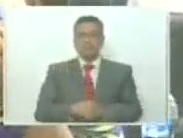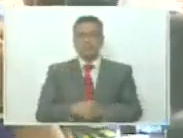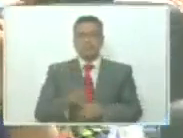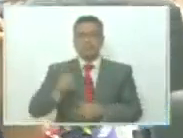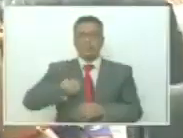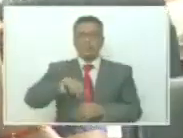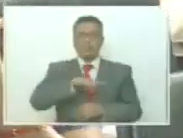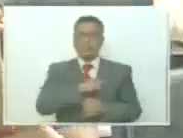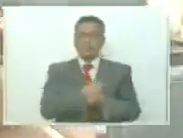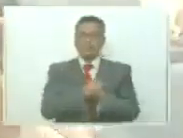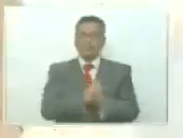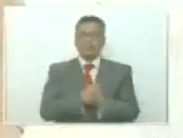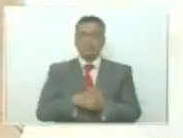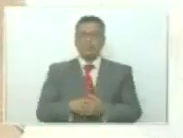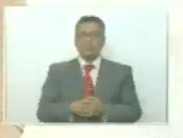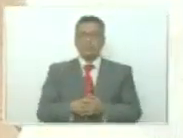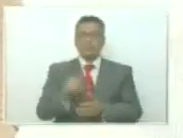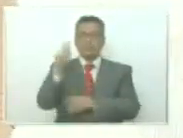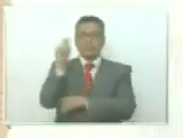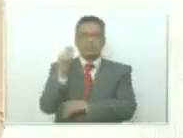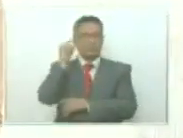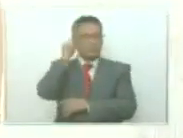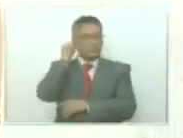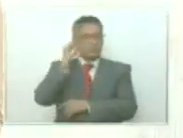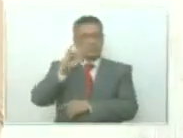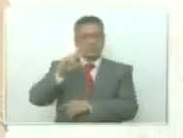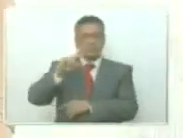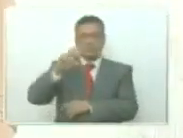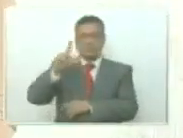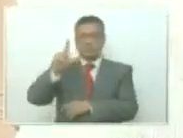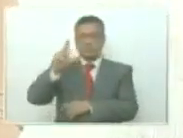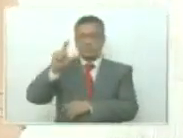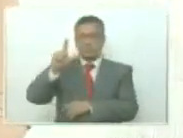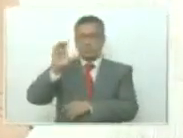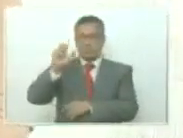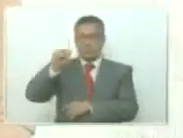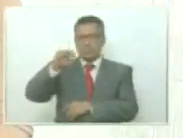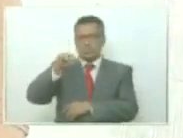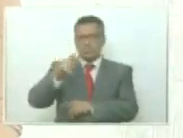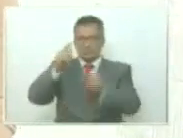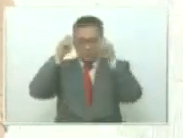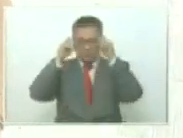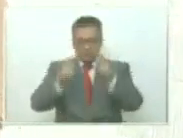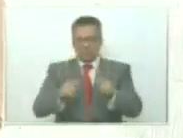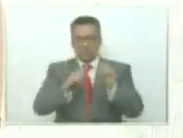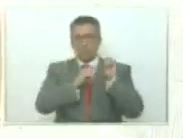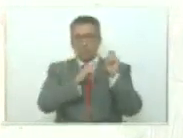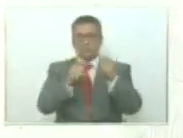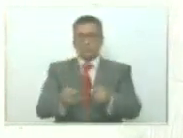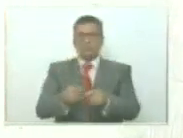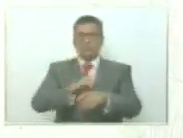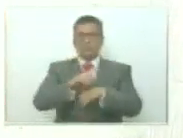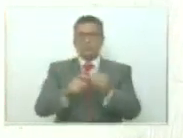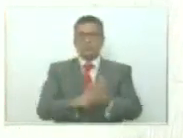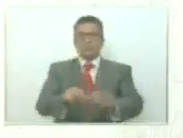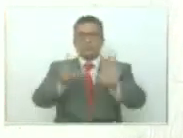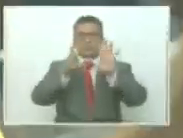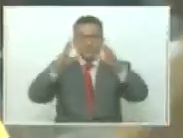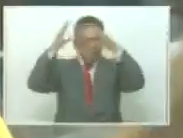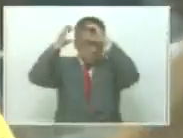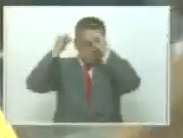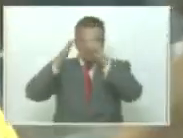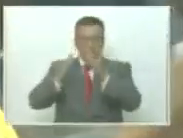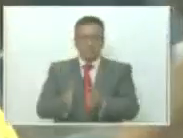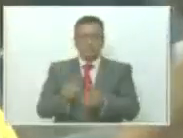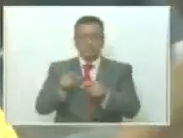nuestra querida diputada Ilenia, aprobamos por unanimidad la designación de 8 embajadores,